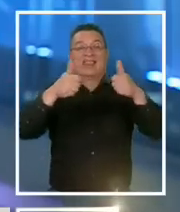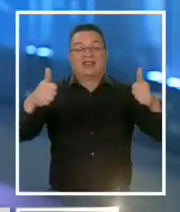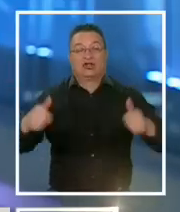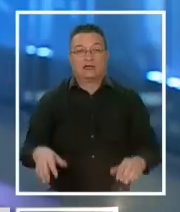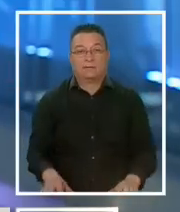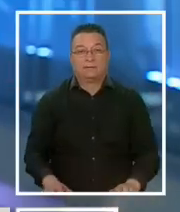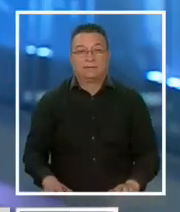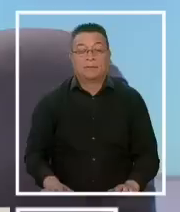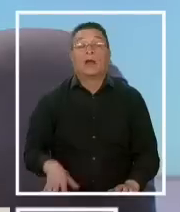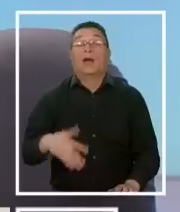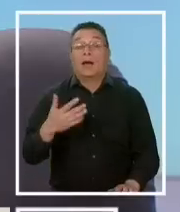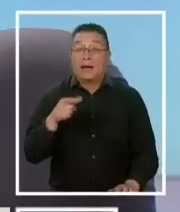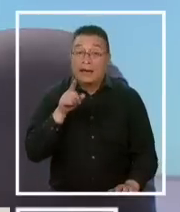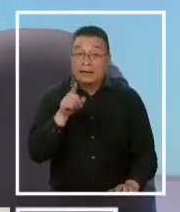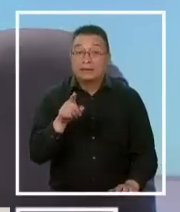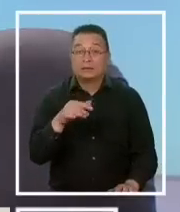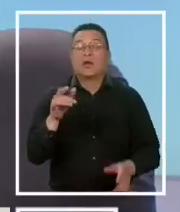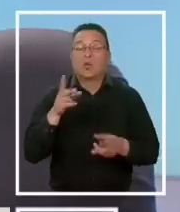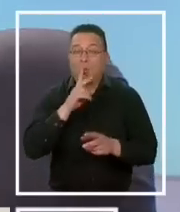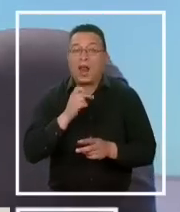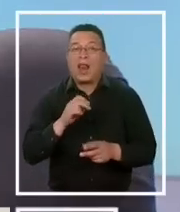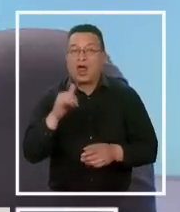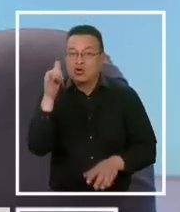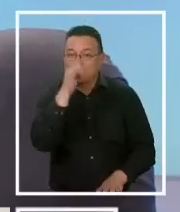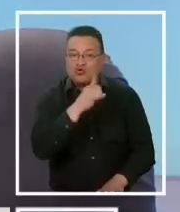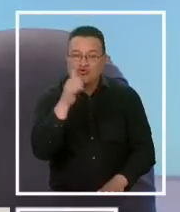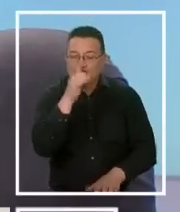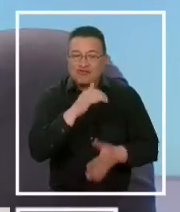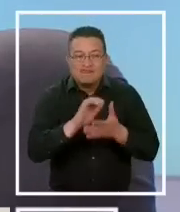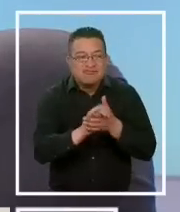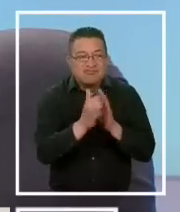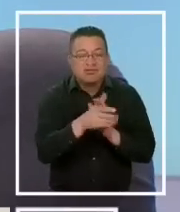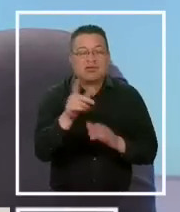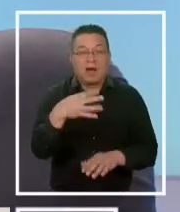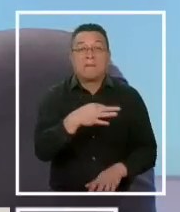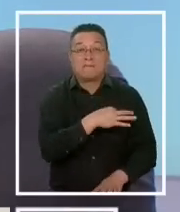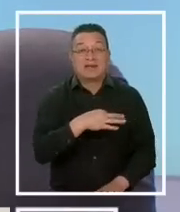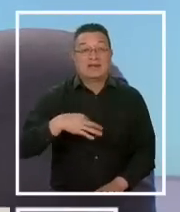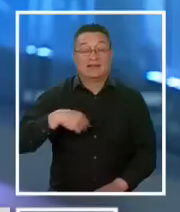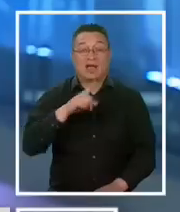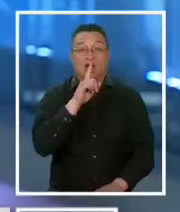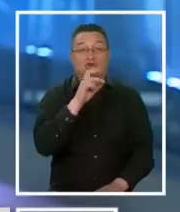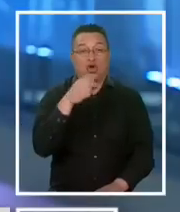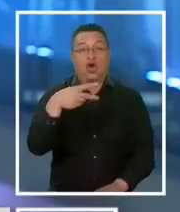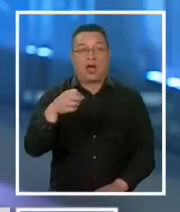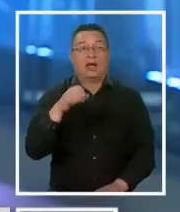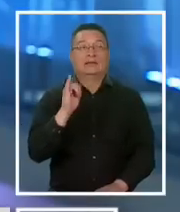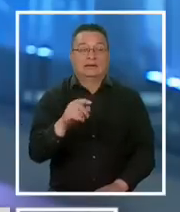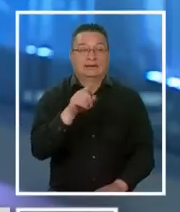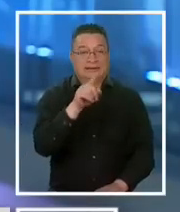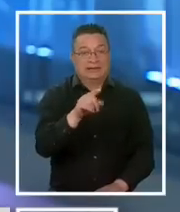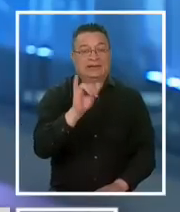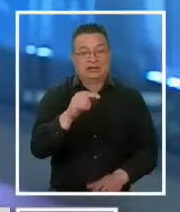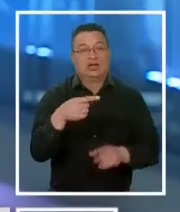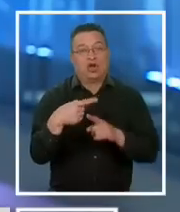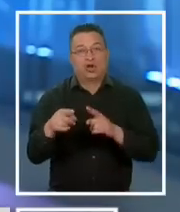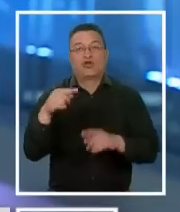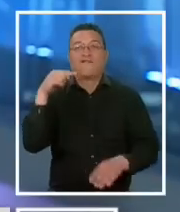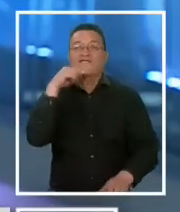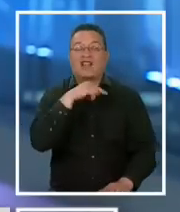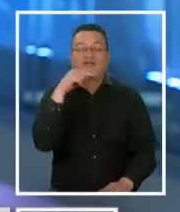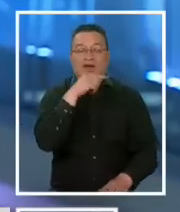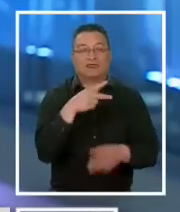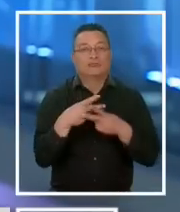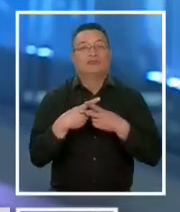Público Esa es la guerra sucia de la que habló la ministra del interior Carolina tobá Sí esa y cuestiones falsas que